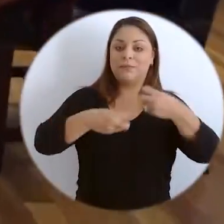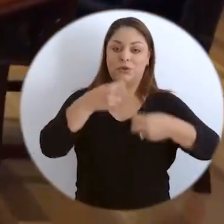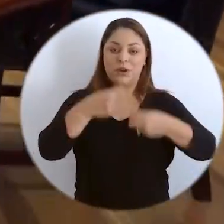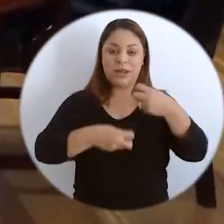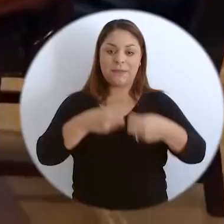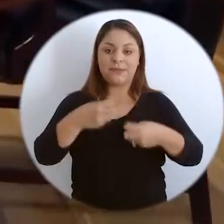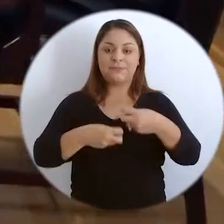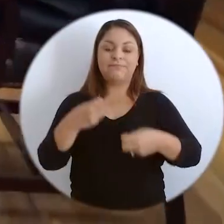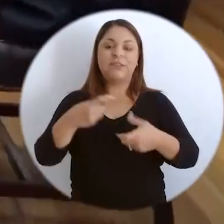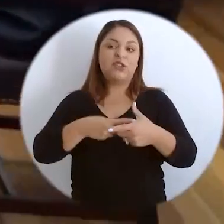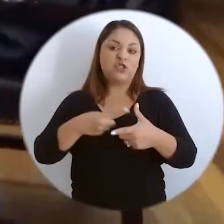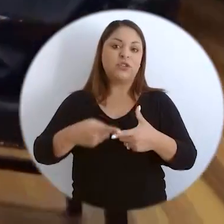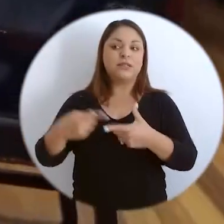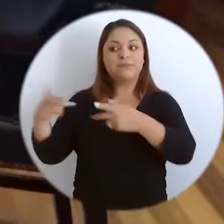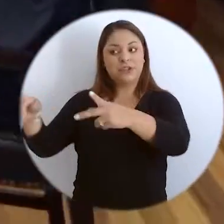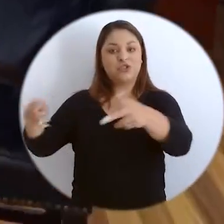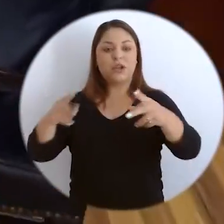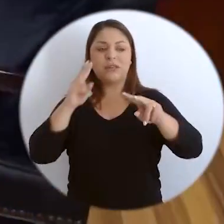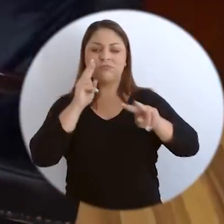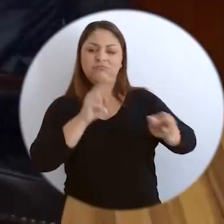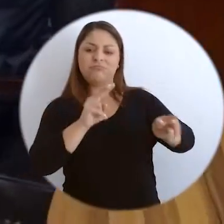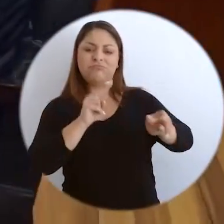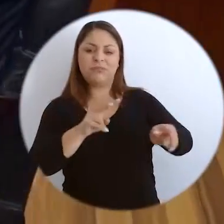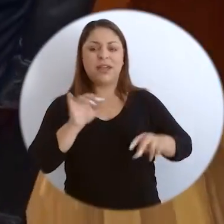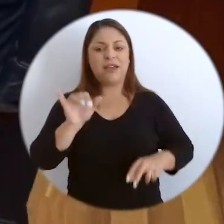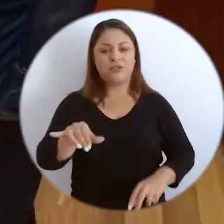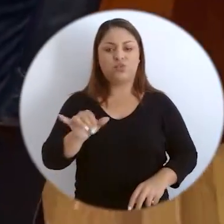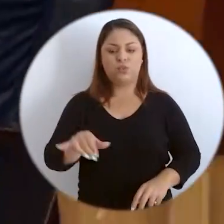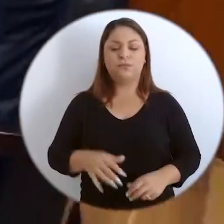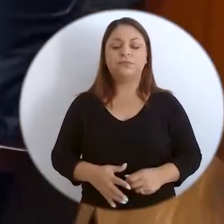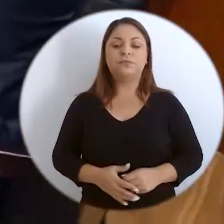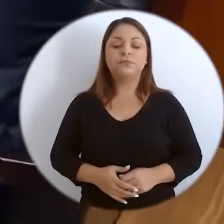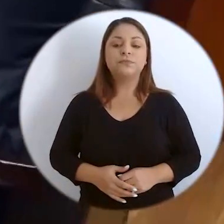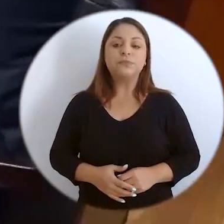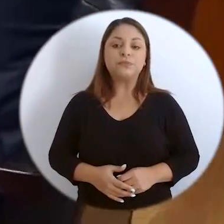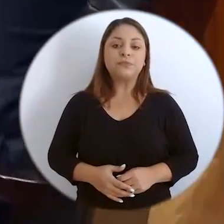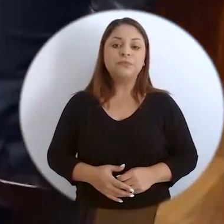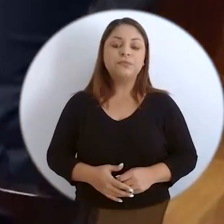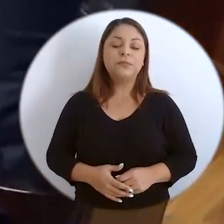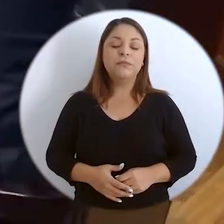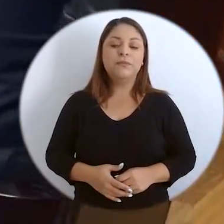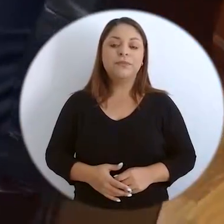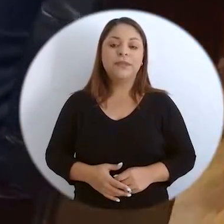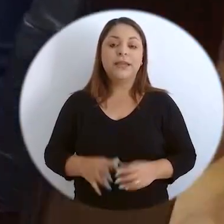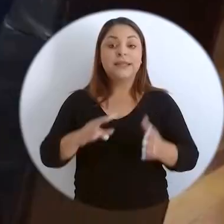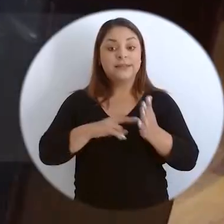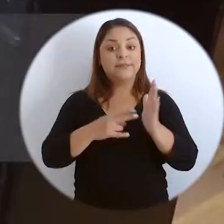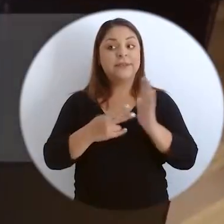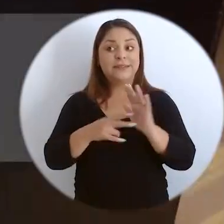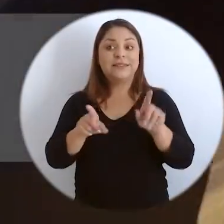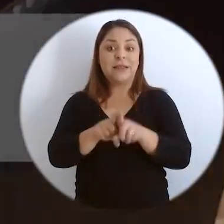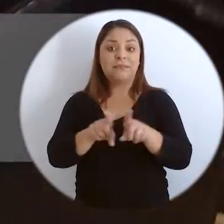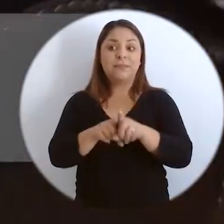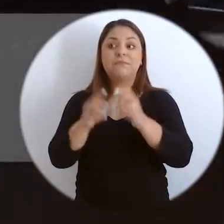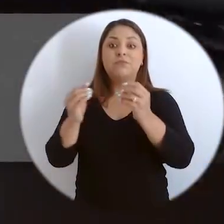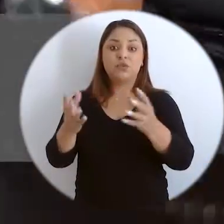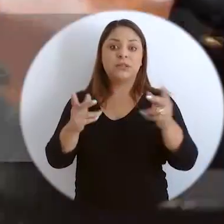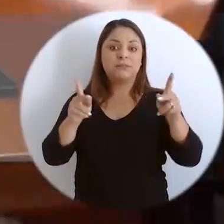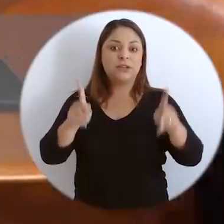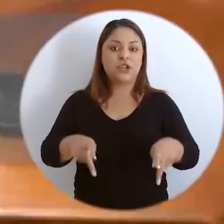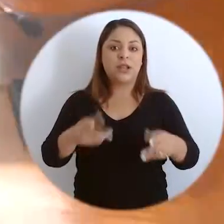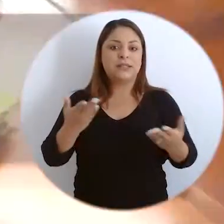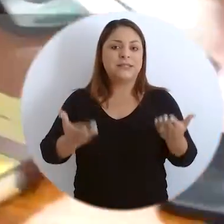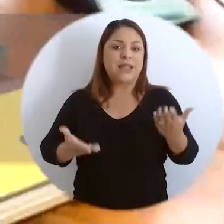para resolver. Entonces tenemos un gobierno muy concentrado, él puede tener esa figura fuerte, pero esa misma figura fuerte no